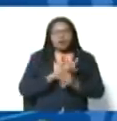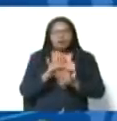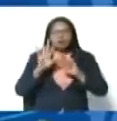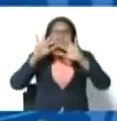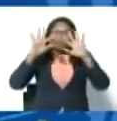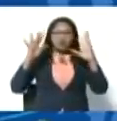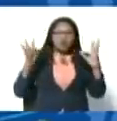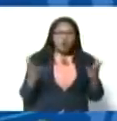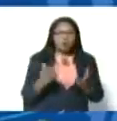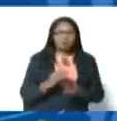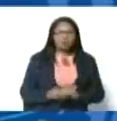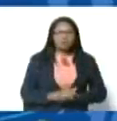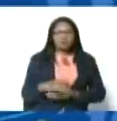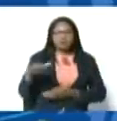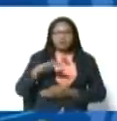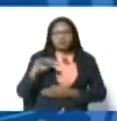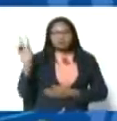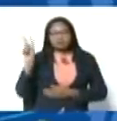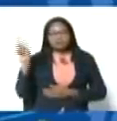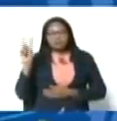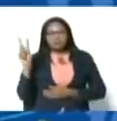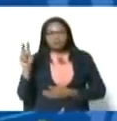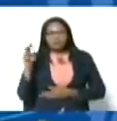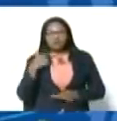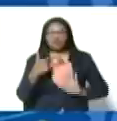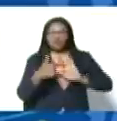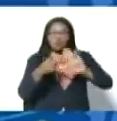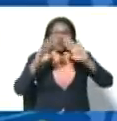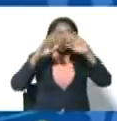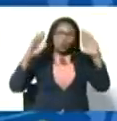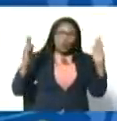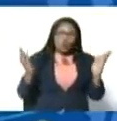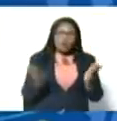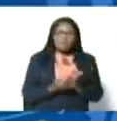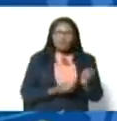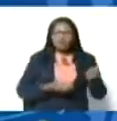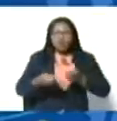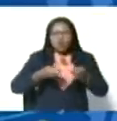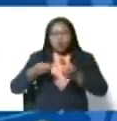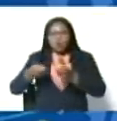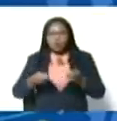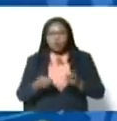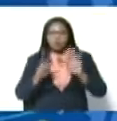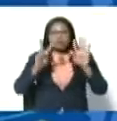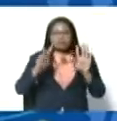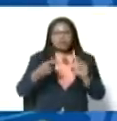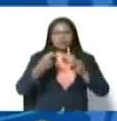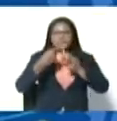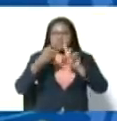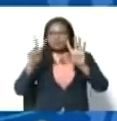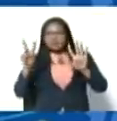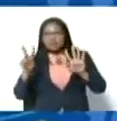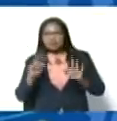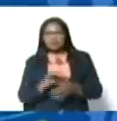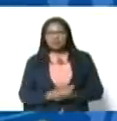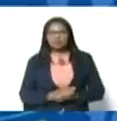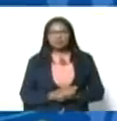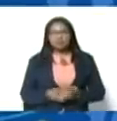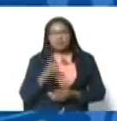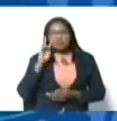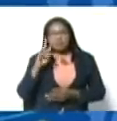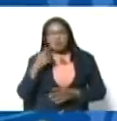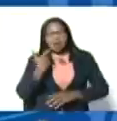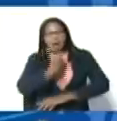coronavirus, donde Venezuela ha sido ejemplo en el mundo de control con el 7+7. Ahí está, miren, la